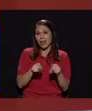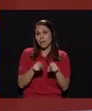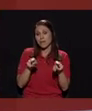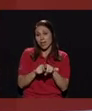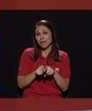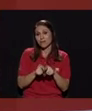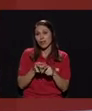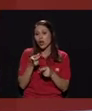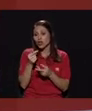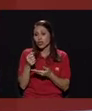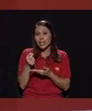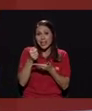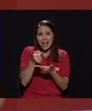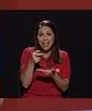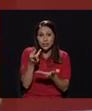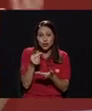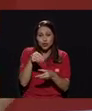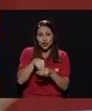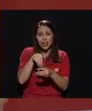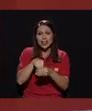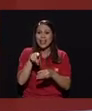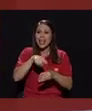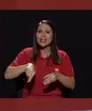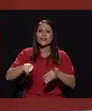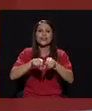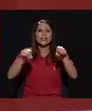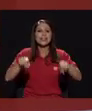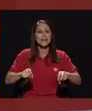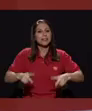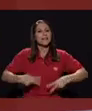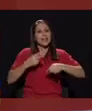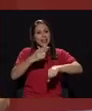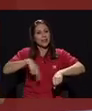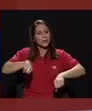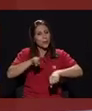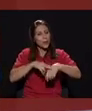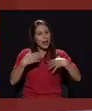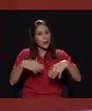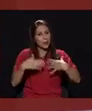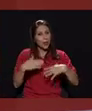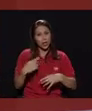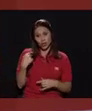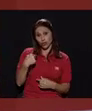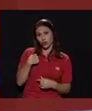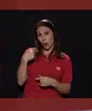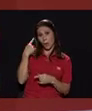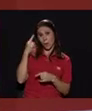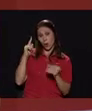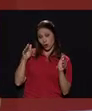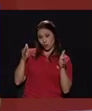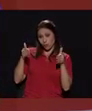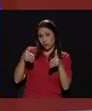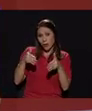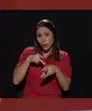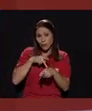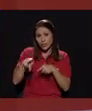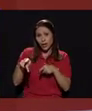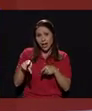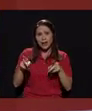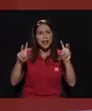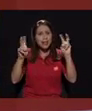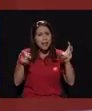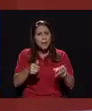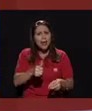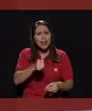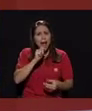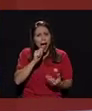estos ecosistemas tan valiosos. Y bueno, yo, porque por inclinación profesional, el tema del